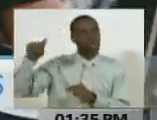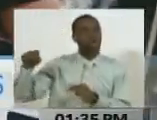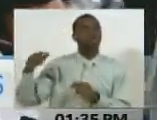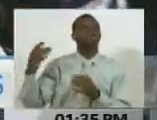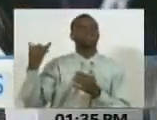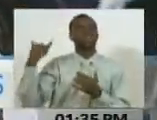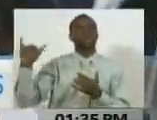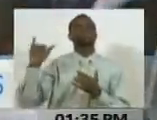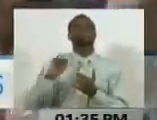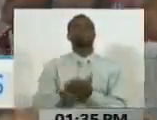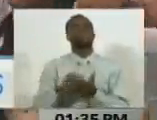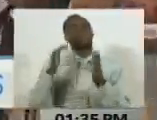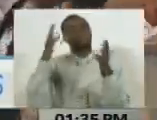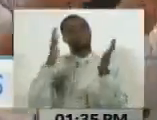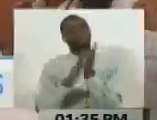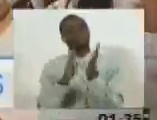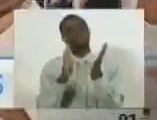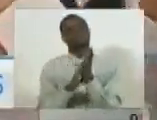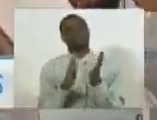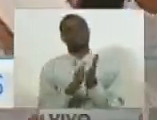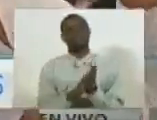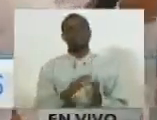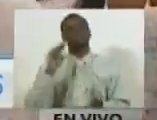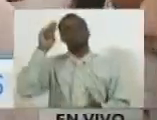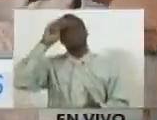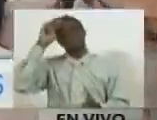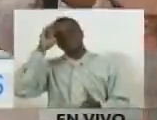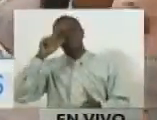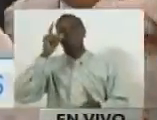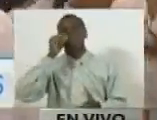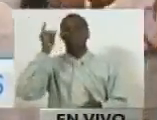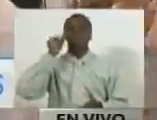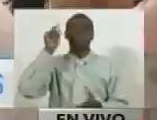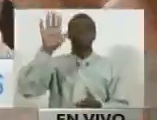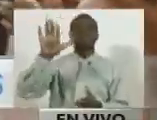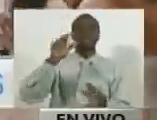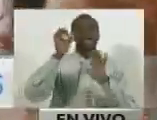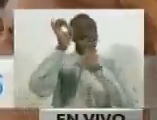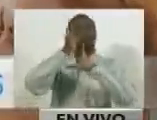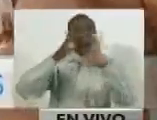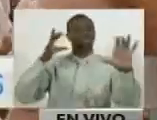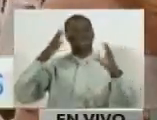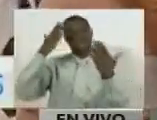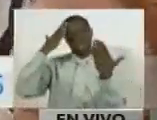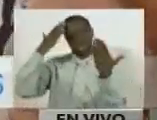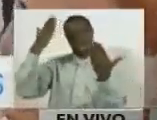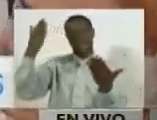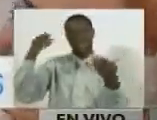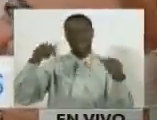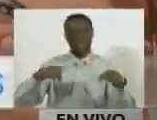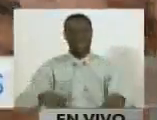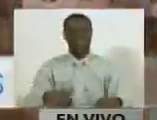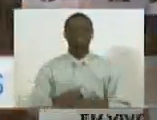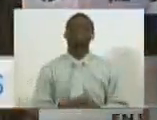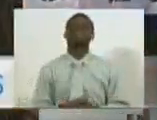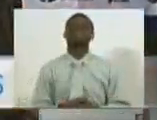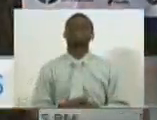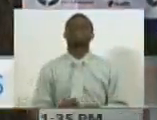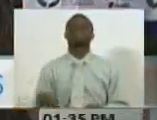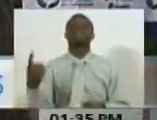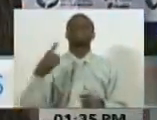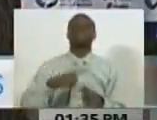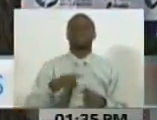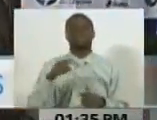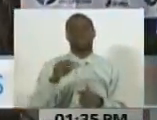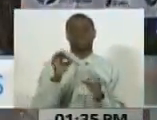allá. A las maestras y a los maestros de Amazonas, un saludo desde aquí. Y soy de pueblo,